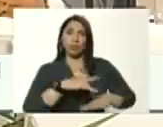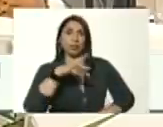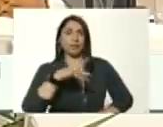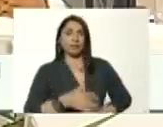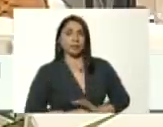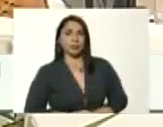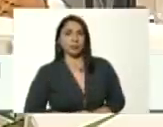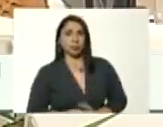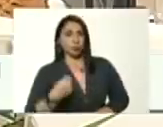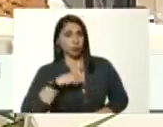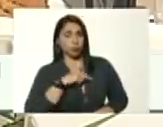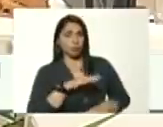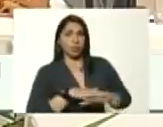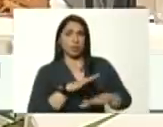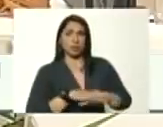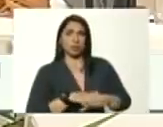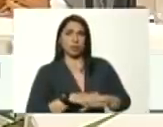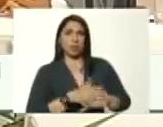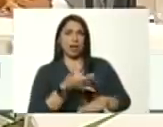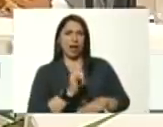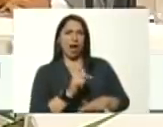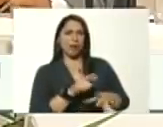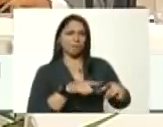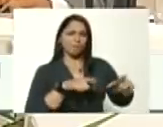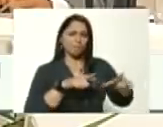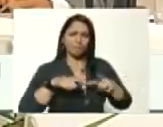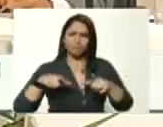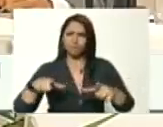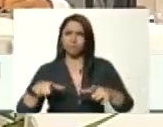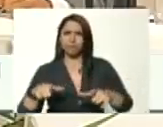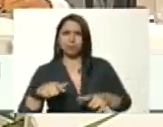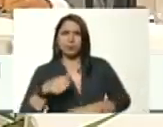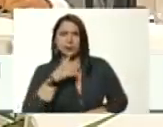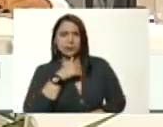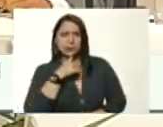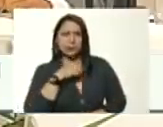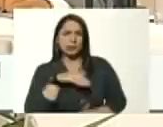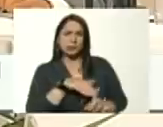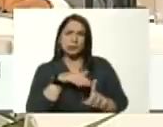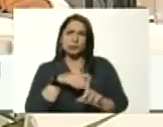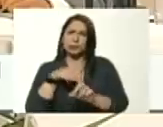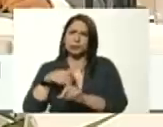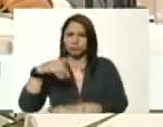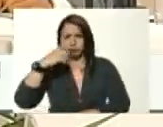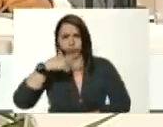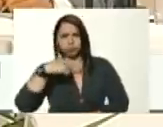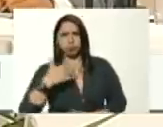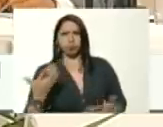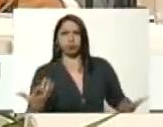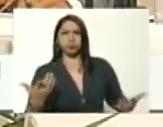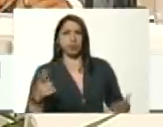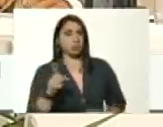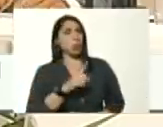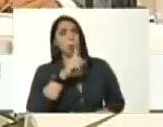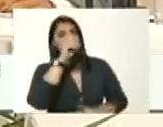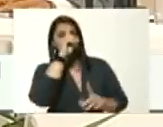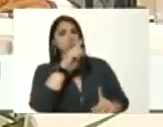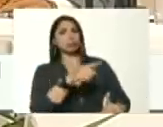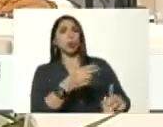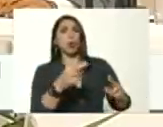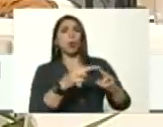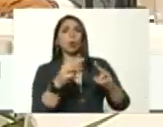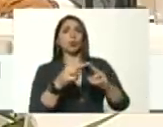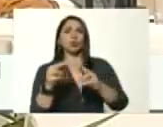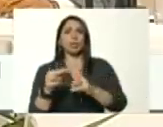ocurrido hay sectores que persisten en su situación en su posición de no reconocernos a nosotros por